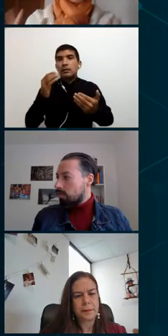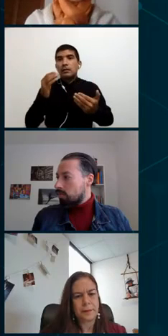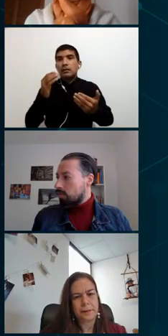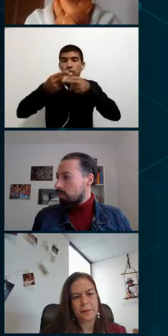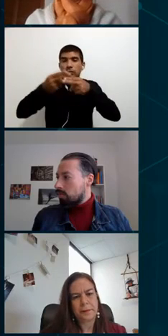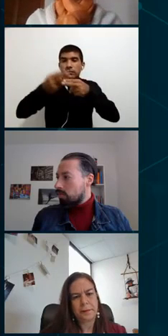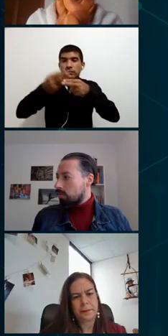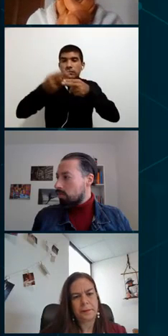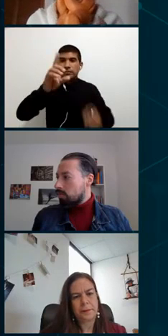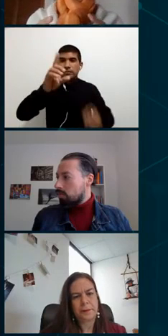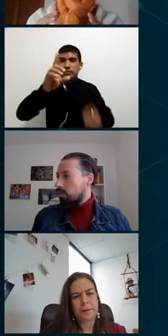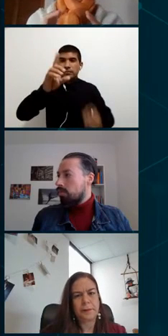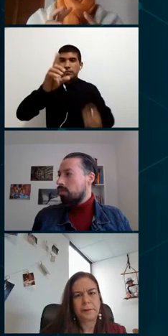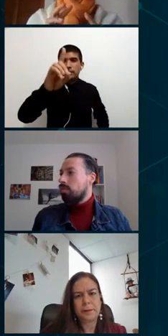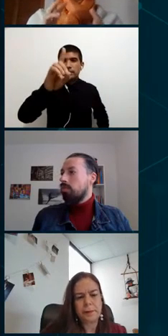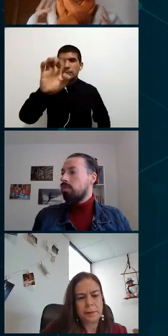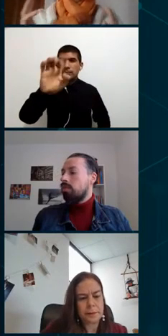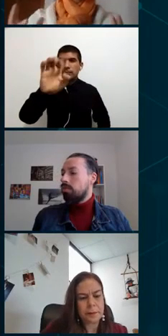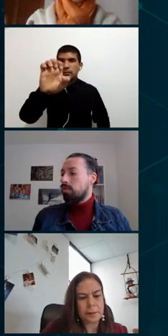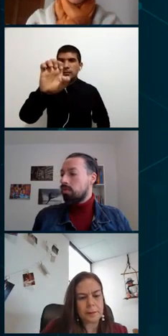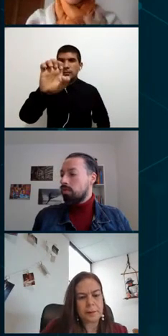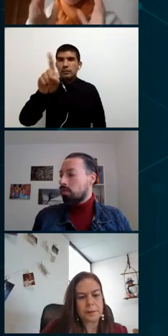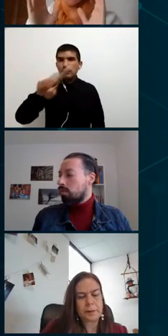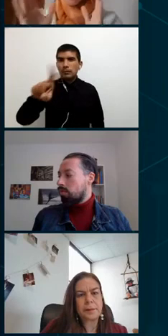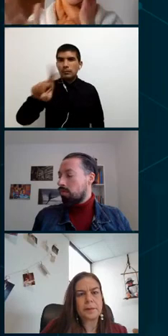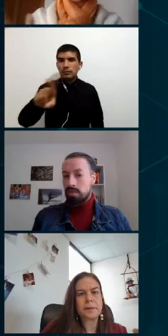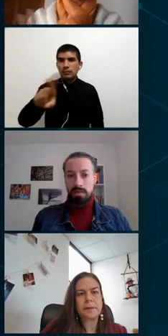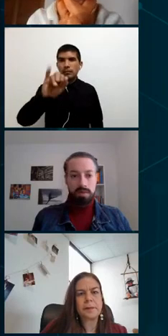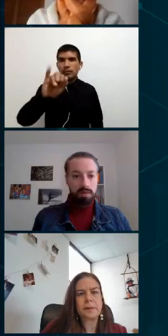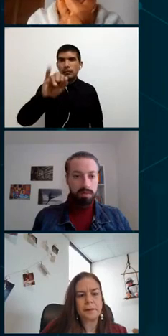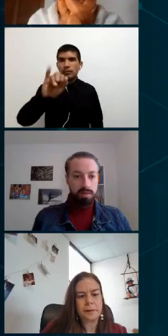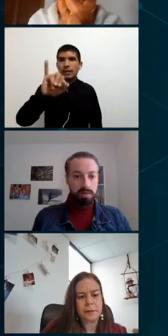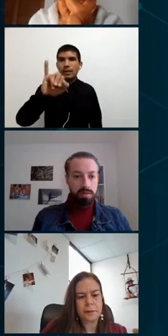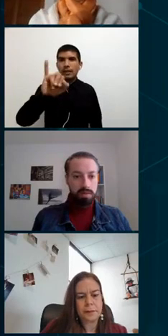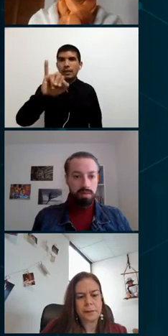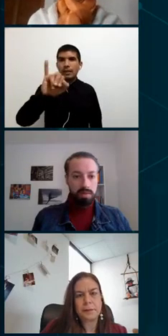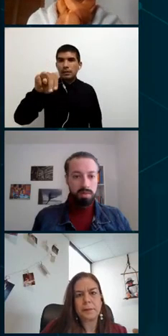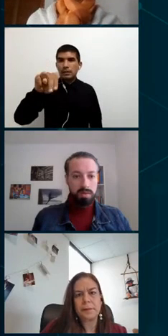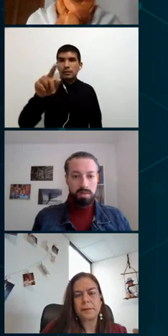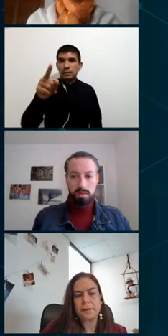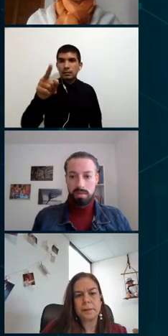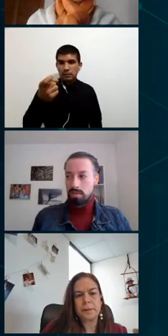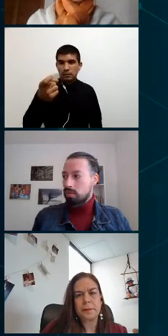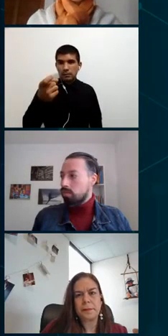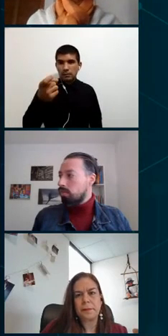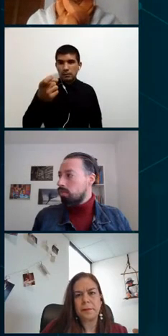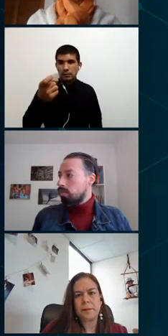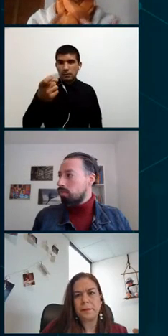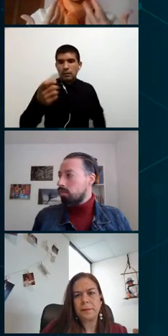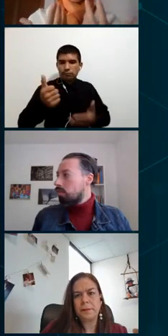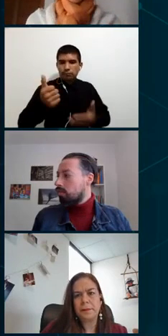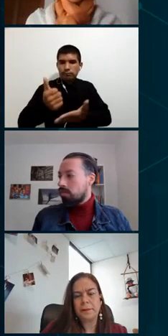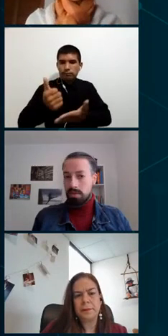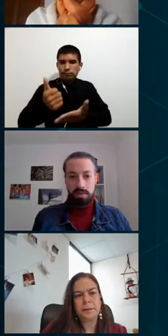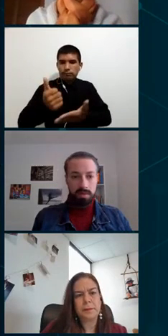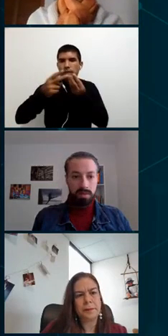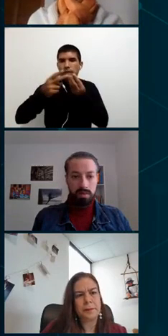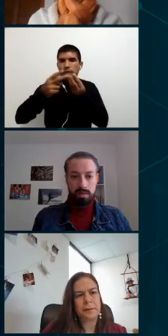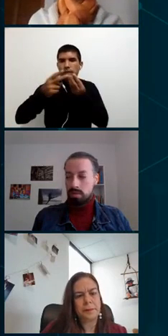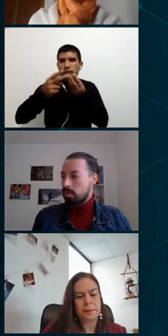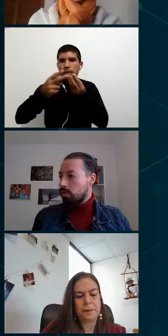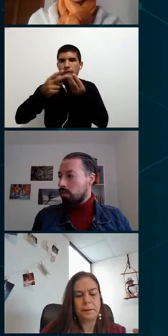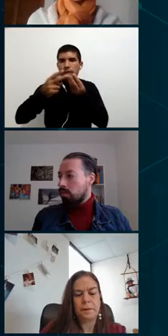de escuchar todas las opiniones, de recolectar todo lo que está ahí para nosotros, de capitalizarlo y